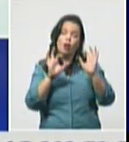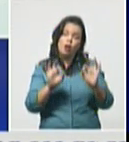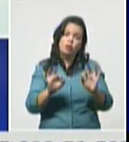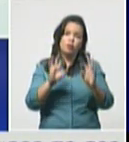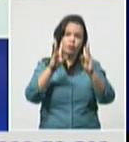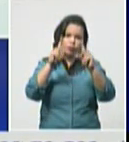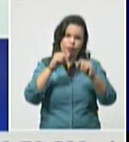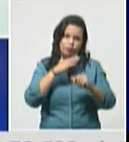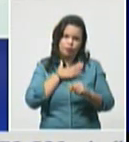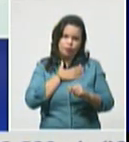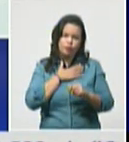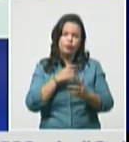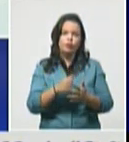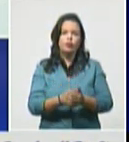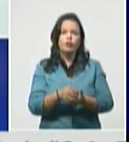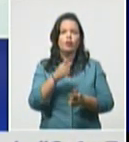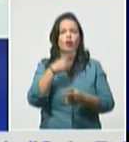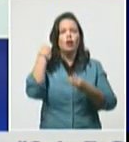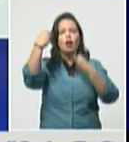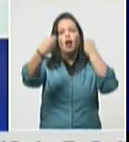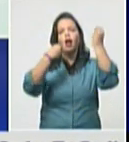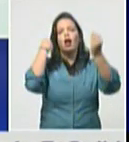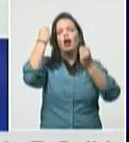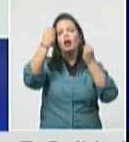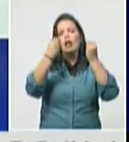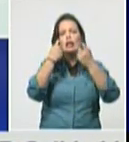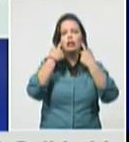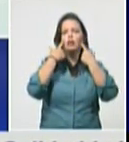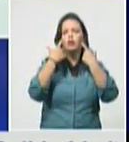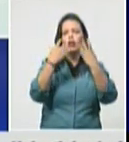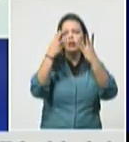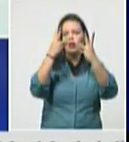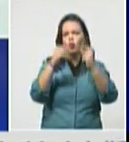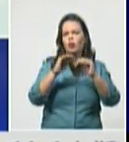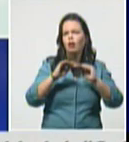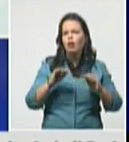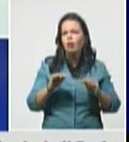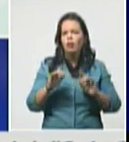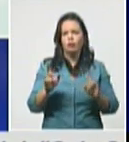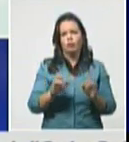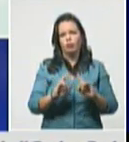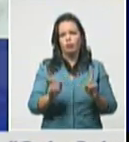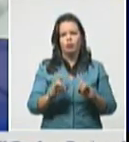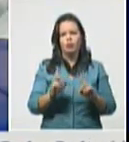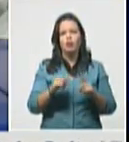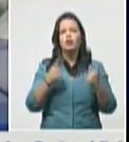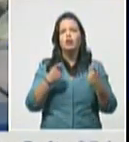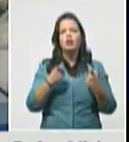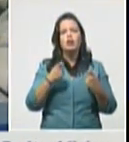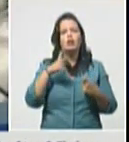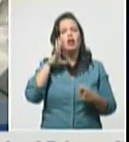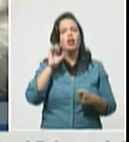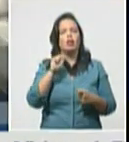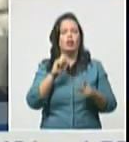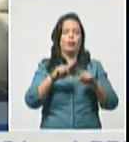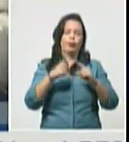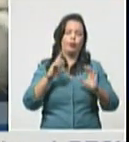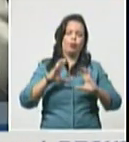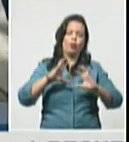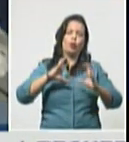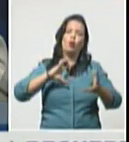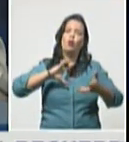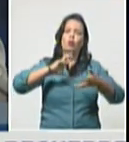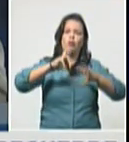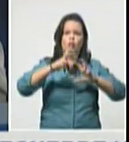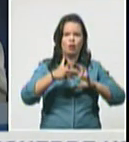En este análisis no solo es el número, ¿no? Hay que tener en cuenta la complejidad epidemiológica, o sea, el número de